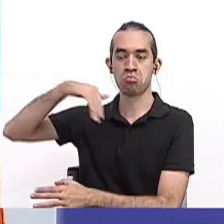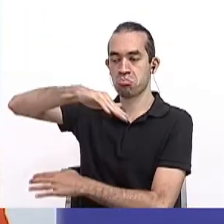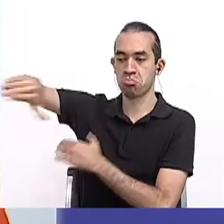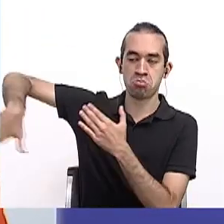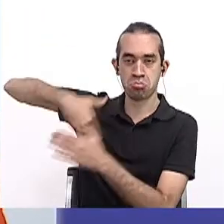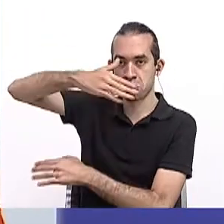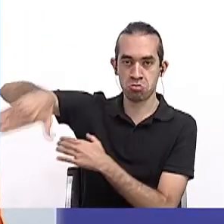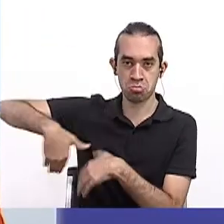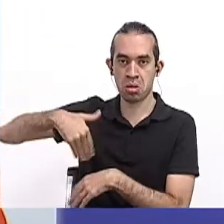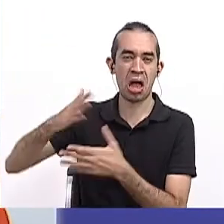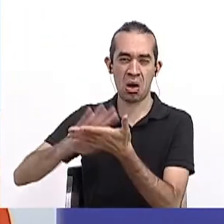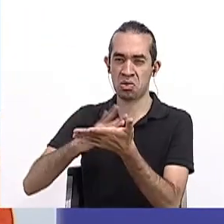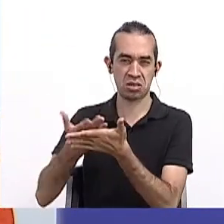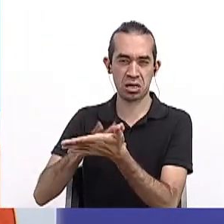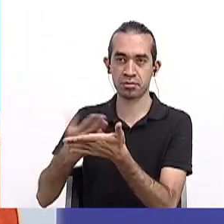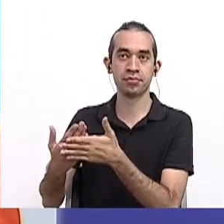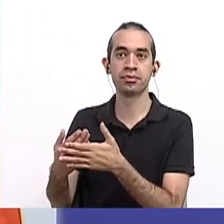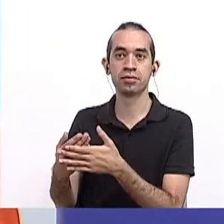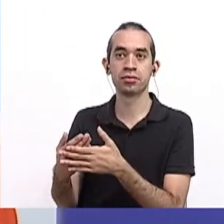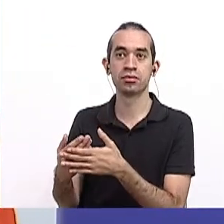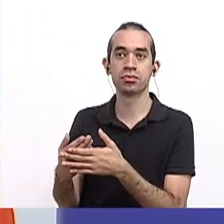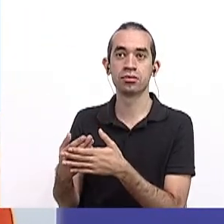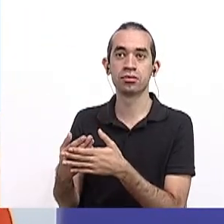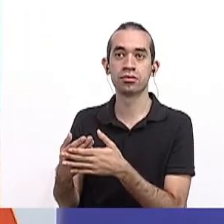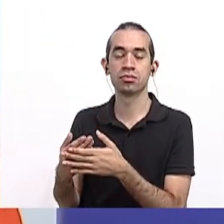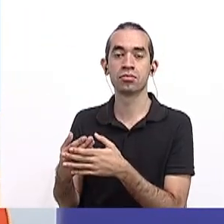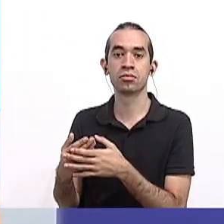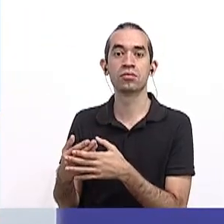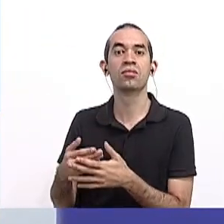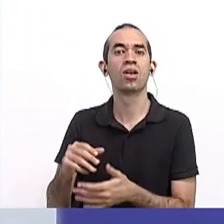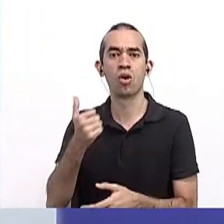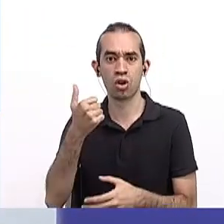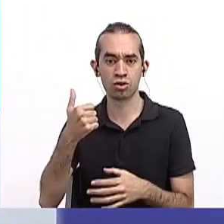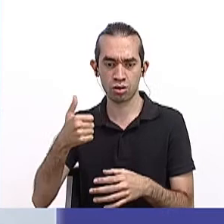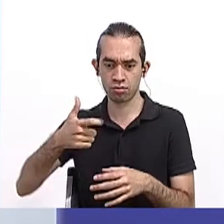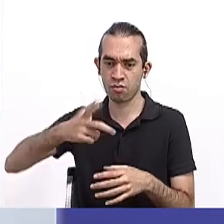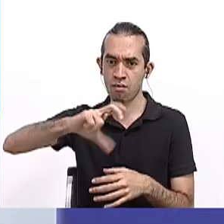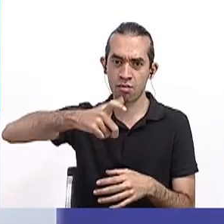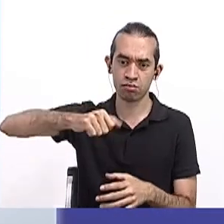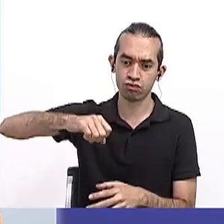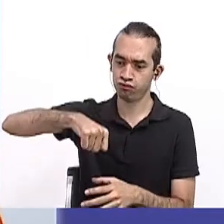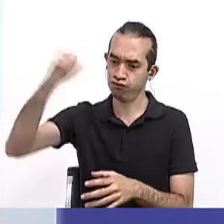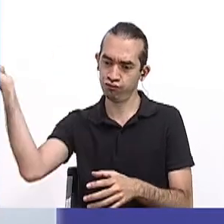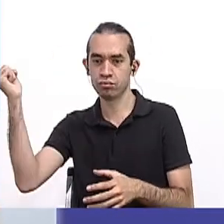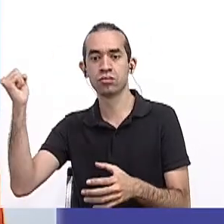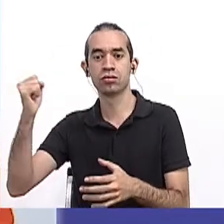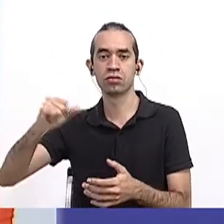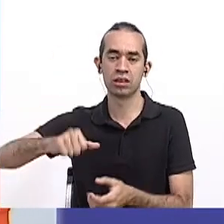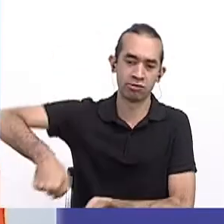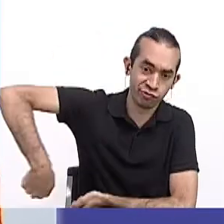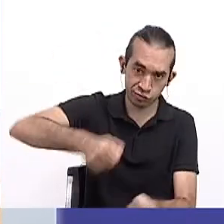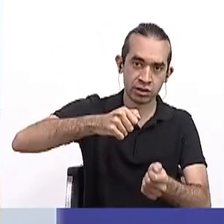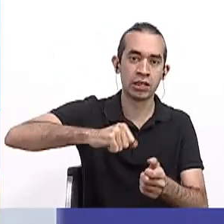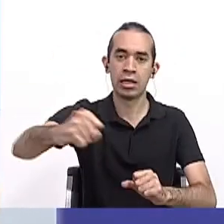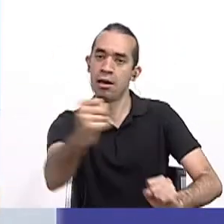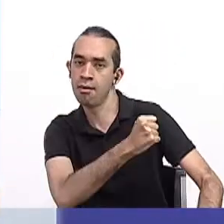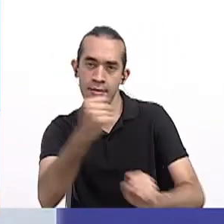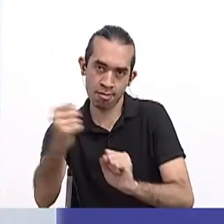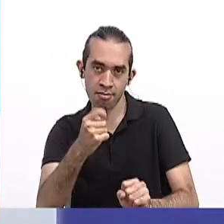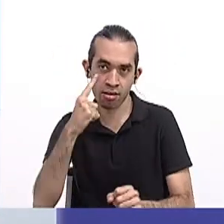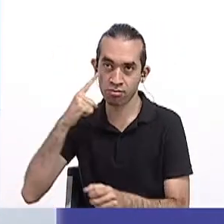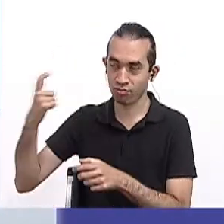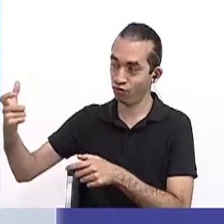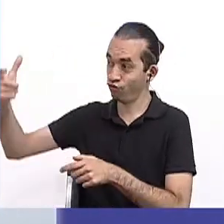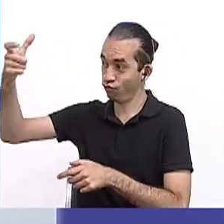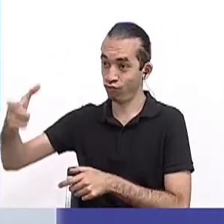cocina. Estos son gasas de las agarraderas de los galones, de desinfectantes, cloro, etc. Y lo he puesto como base